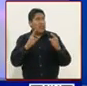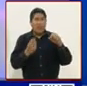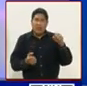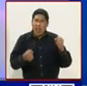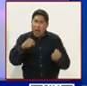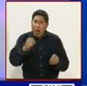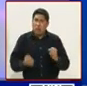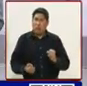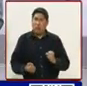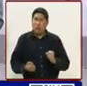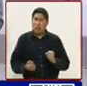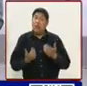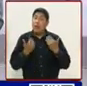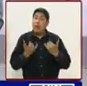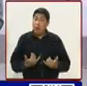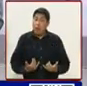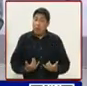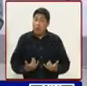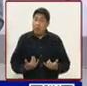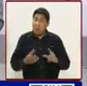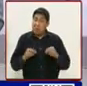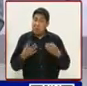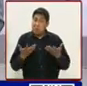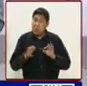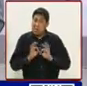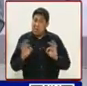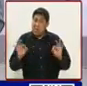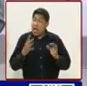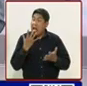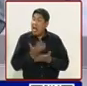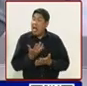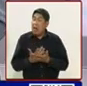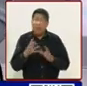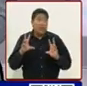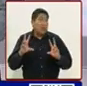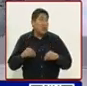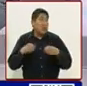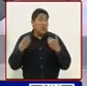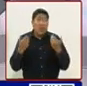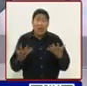distintos vehículos. Pero hasta ahora... no hay nada, hay evidencias, pero no hay detenidos.